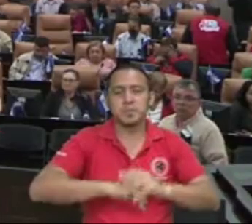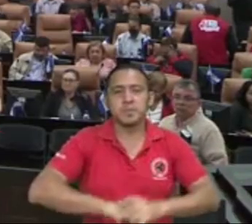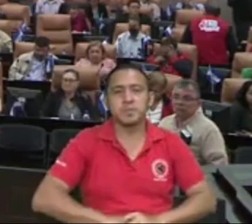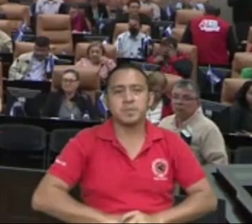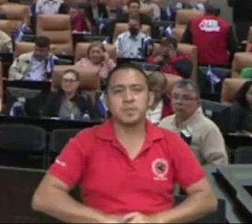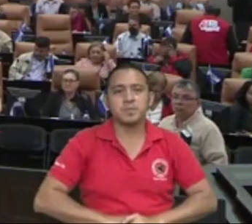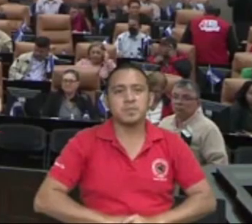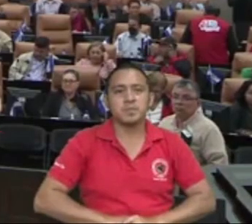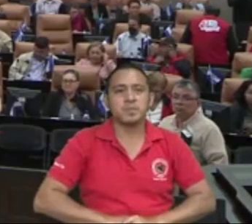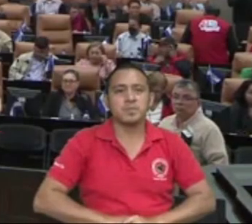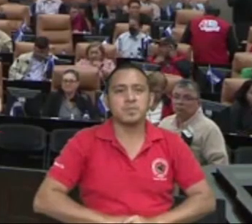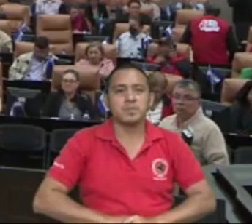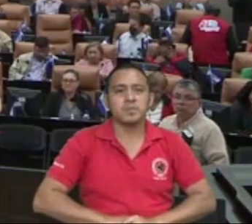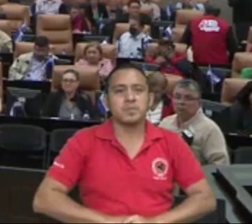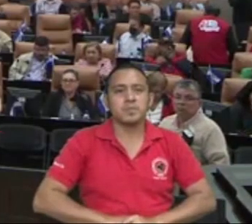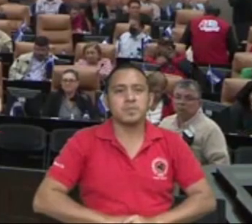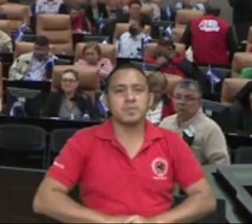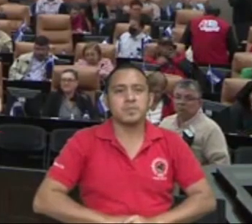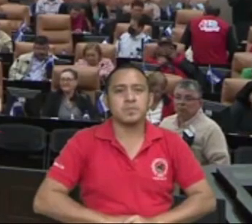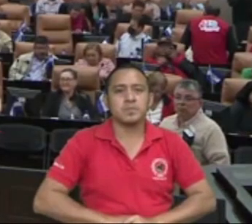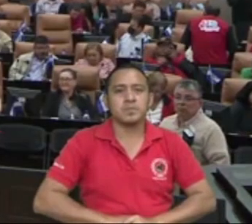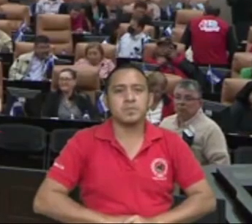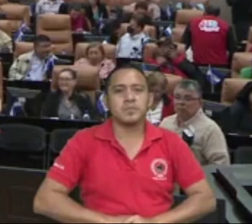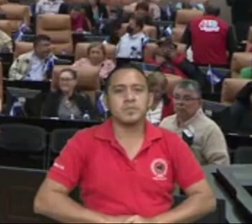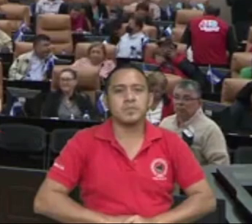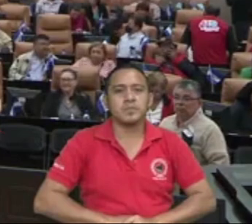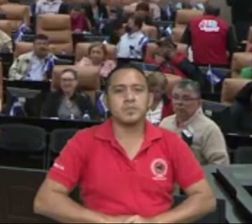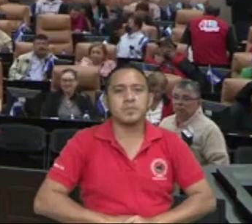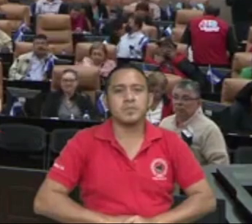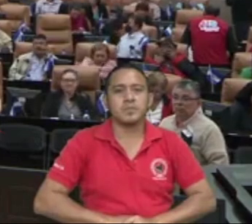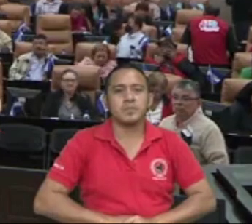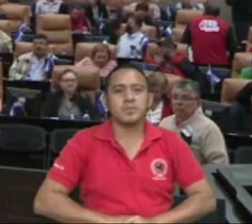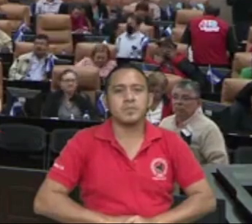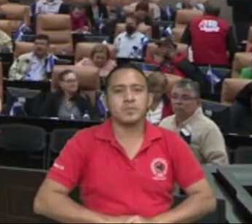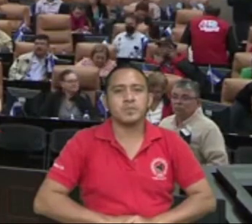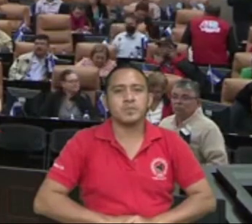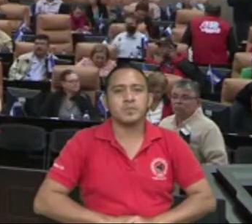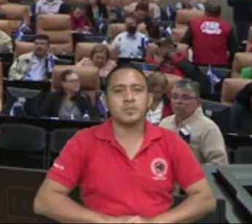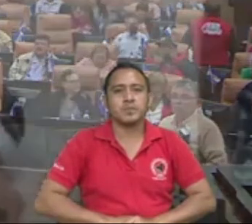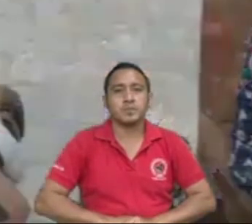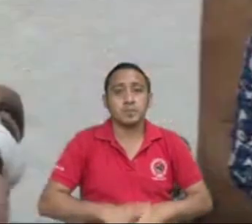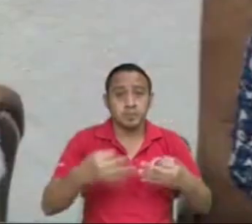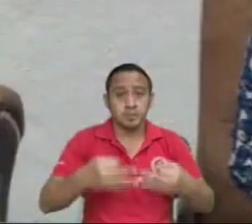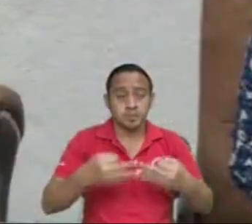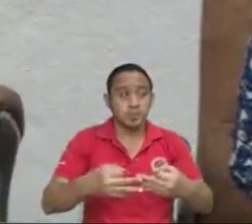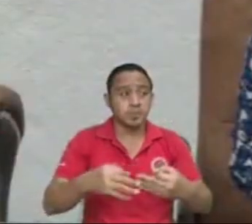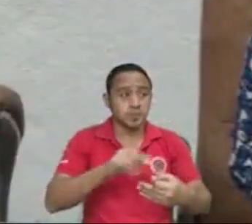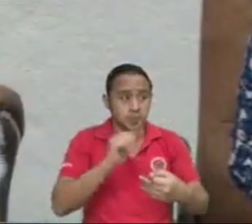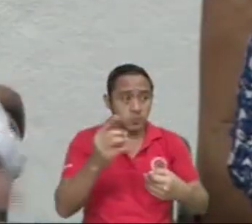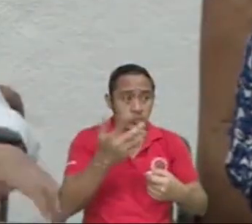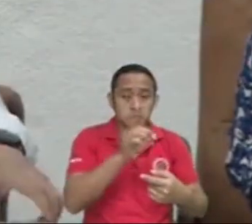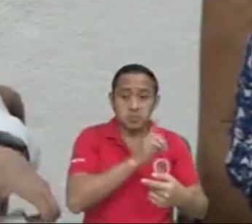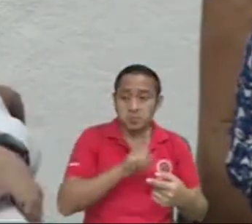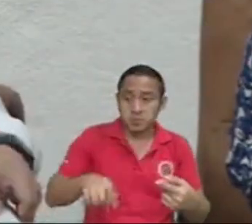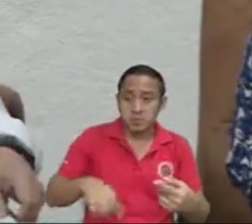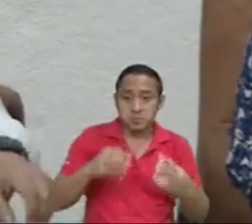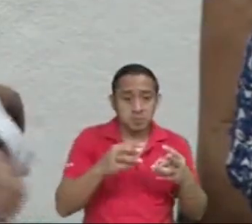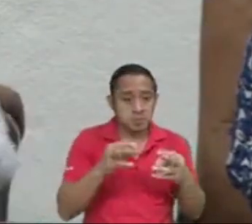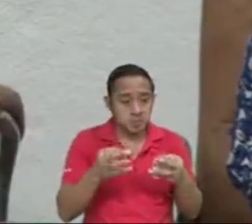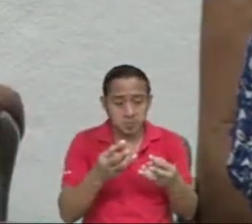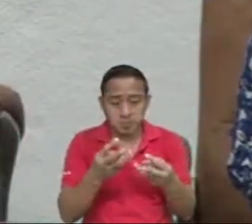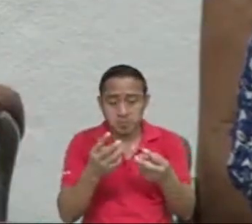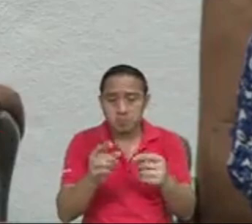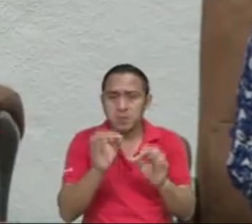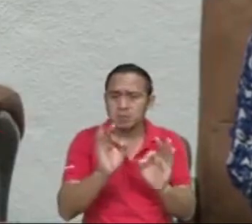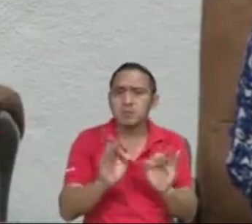segundo decreto es el de la adhesión de Nicaragua a los protocolos relativos a las enmiendas del Convenio sobre Aviación